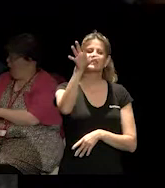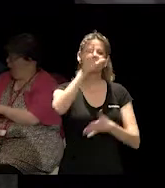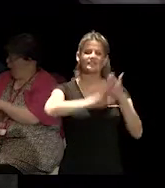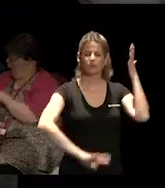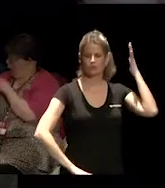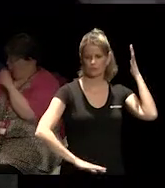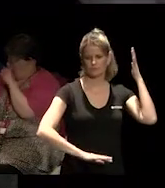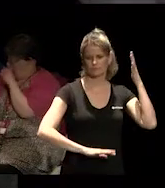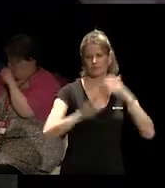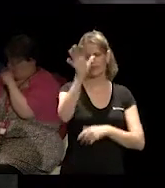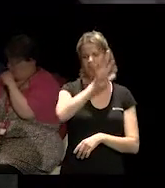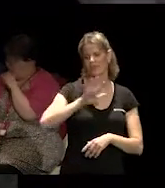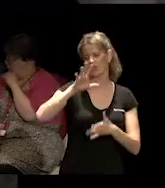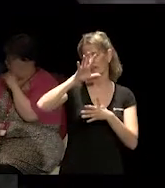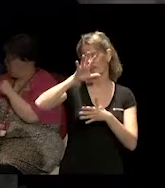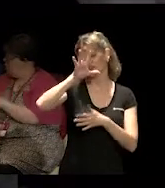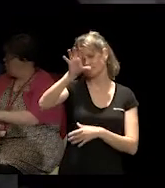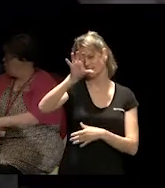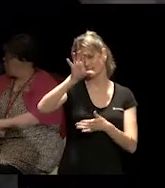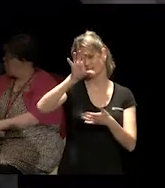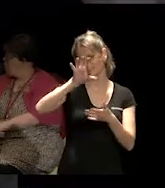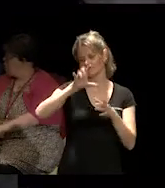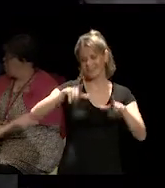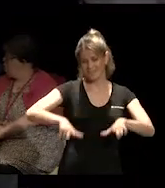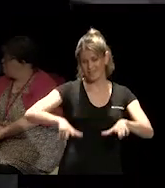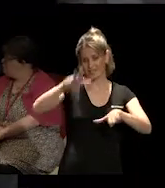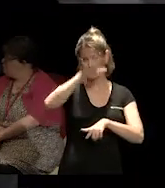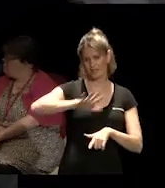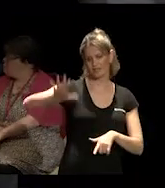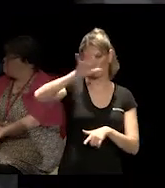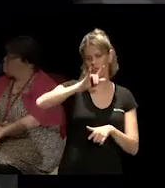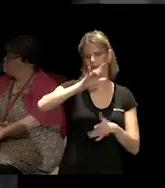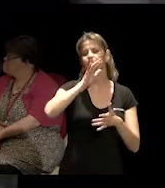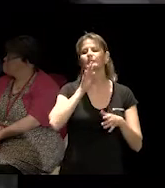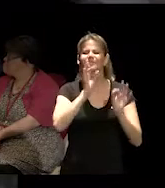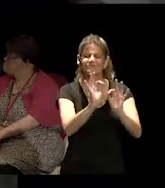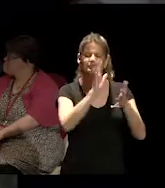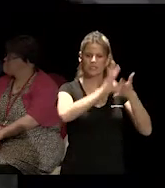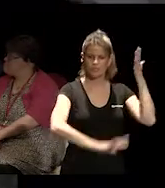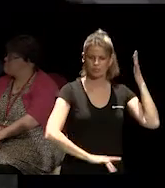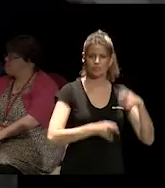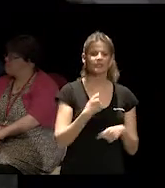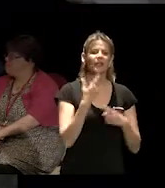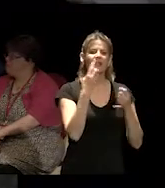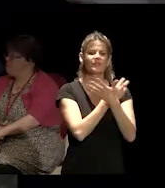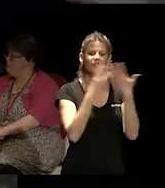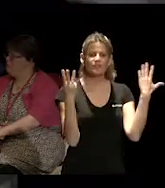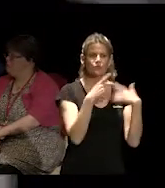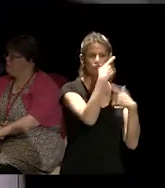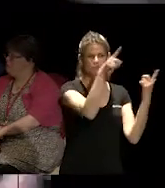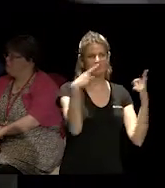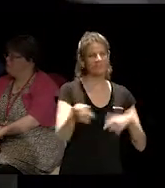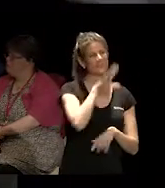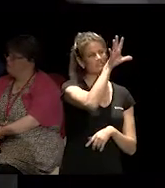Cataluña. Este espectáculo lo hemos hecho con 8 migrantes de diferentes nacionalidades y 4